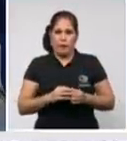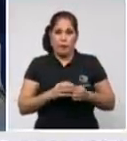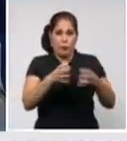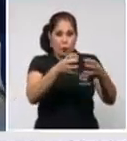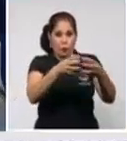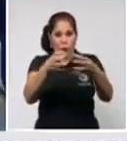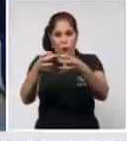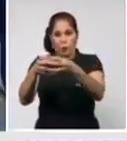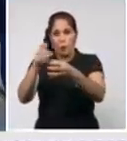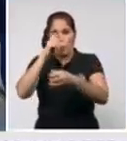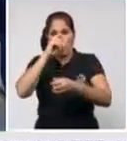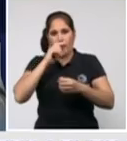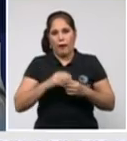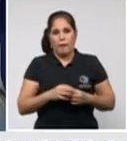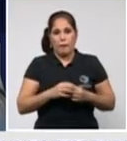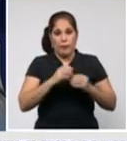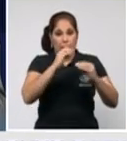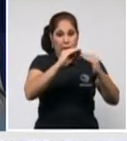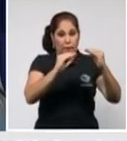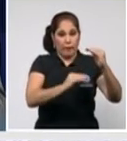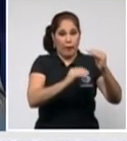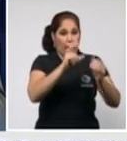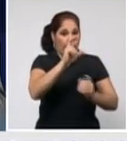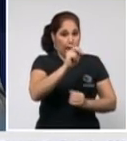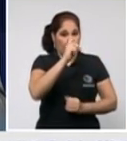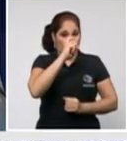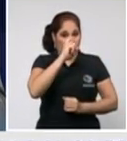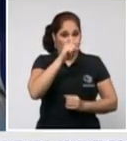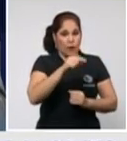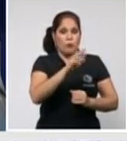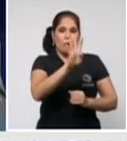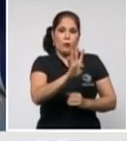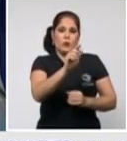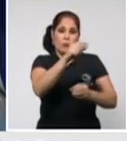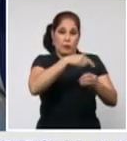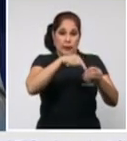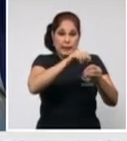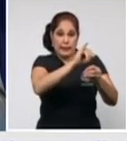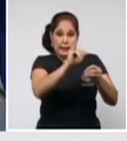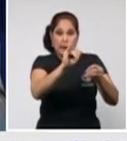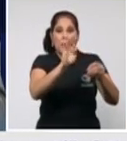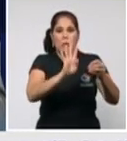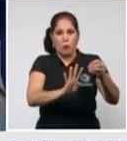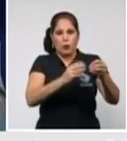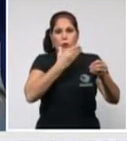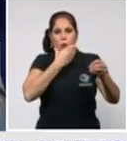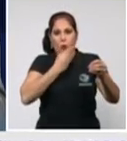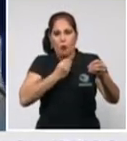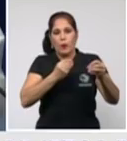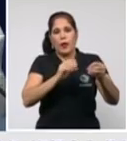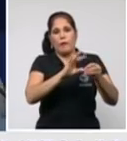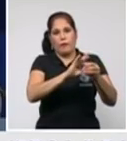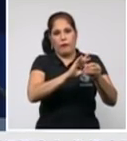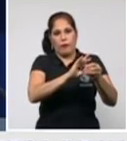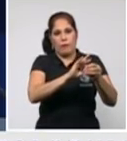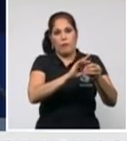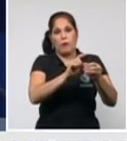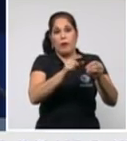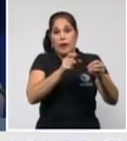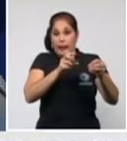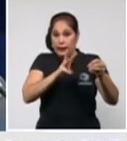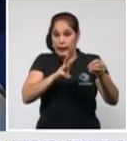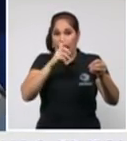edades, menores de 20 años, se diagnosticaron 4 jóvenes, niños, y de esos 3 en